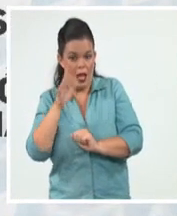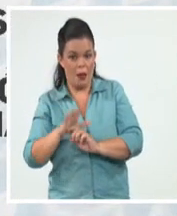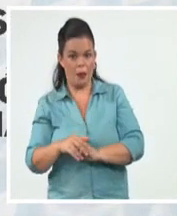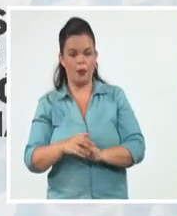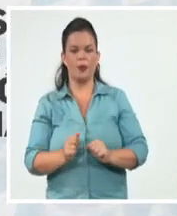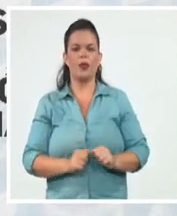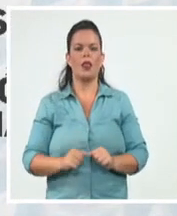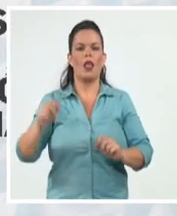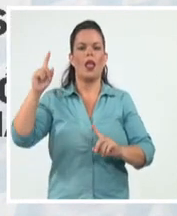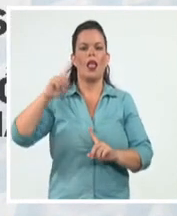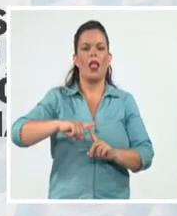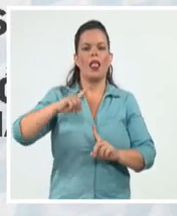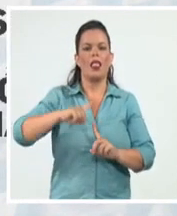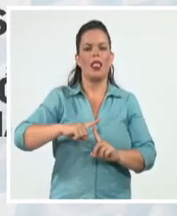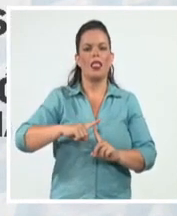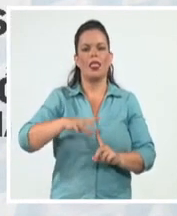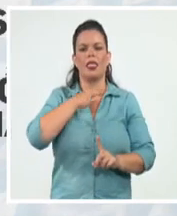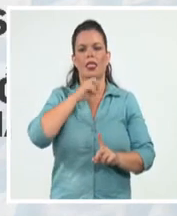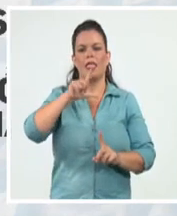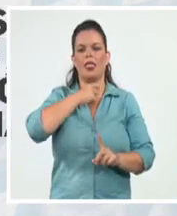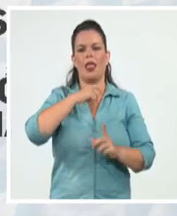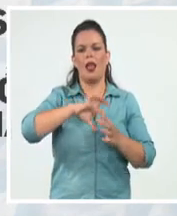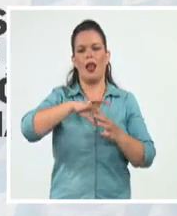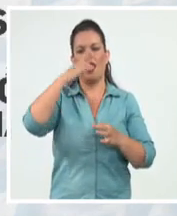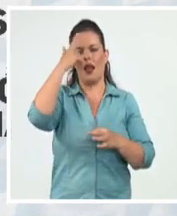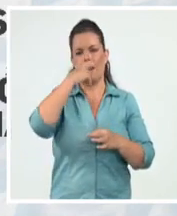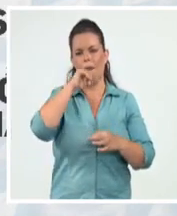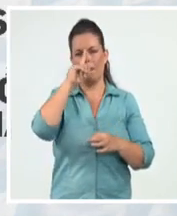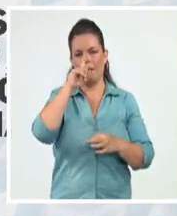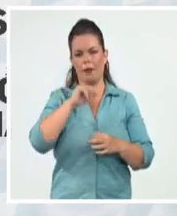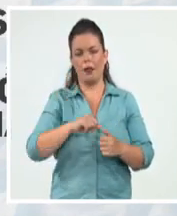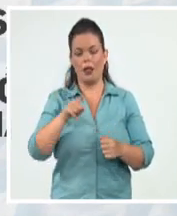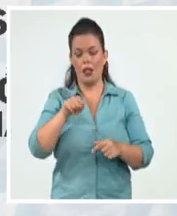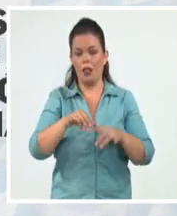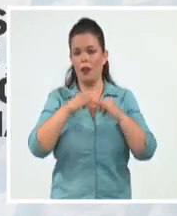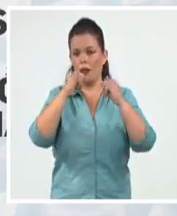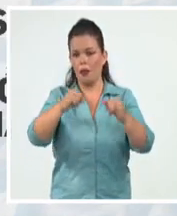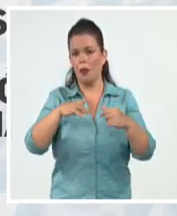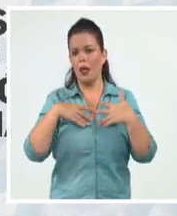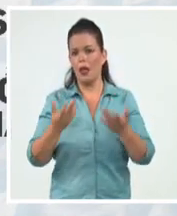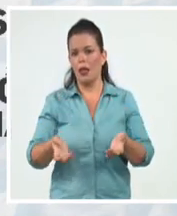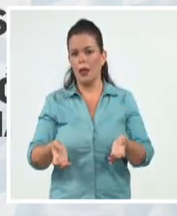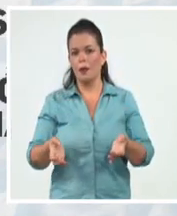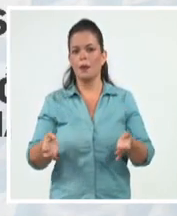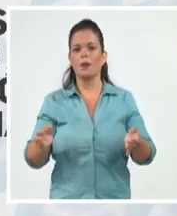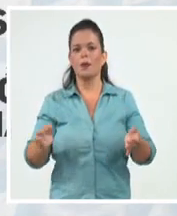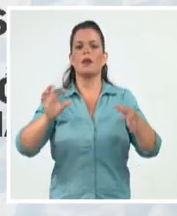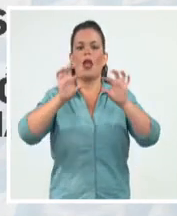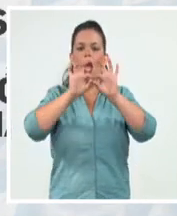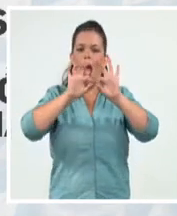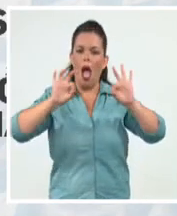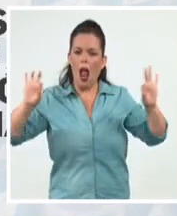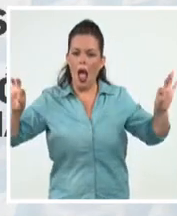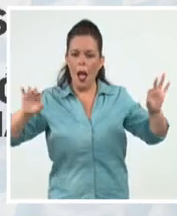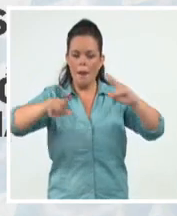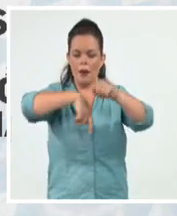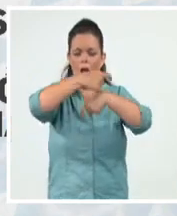regar vidrios en las calles, amarrar alambres de un lado a otro de las carreteras por las que transiten motos de la policía,